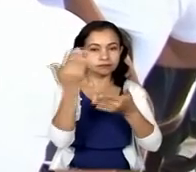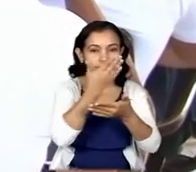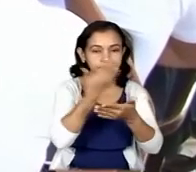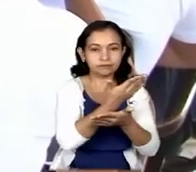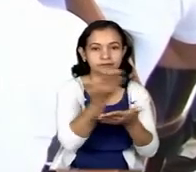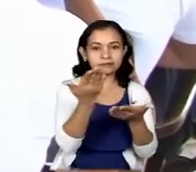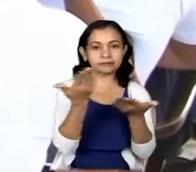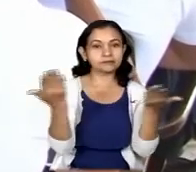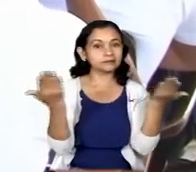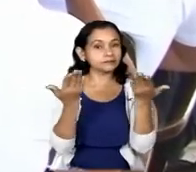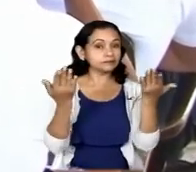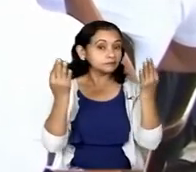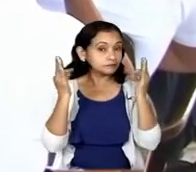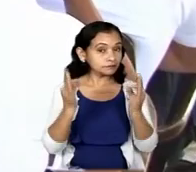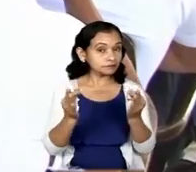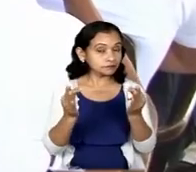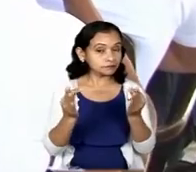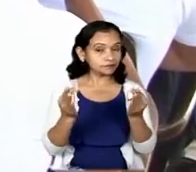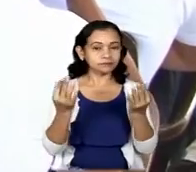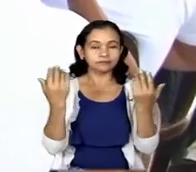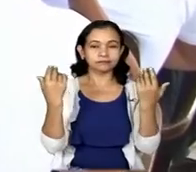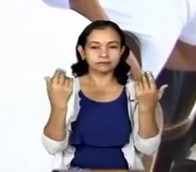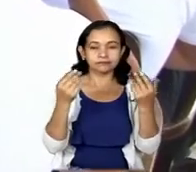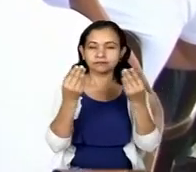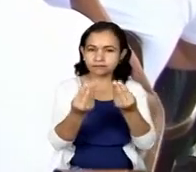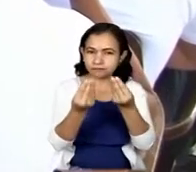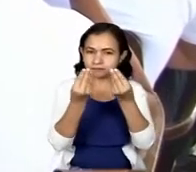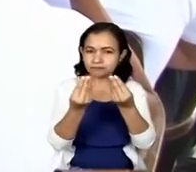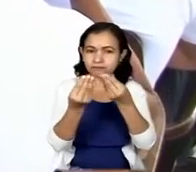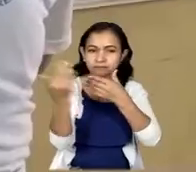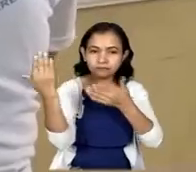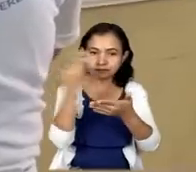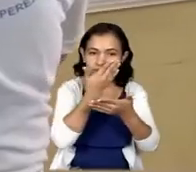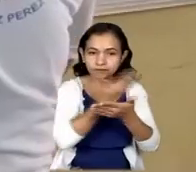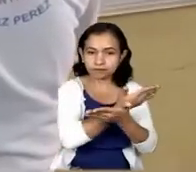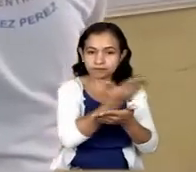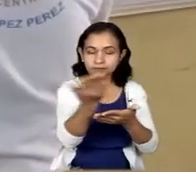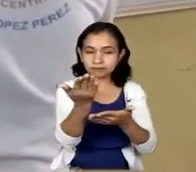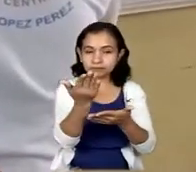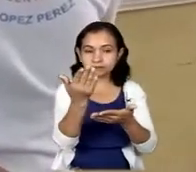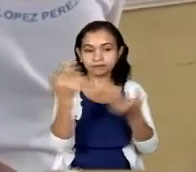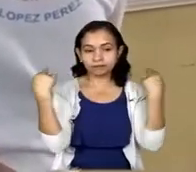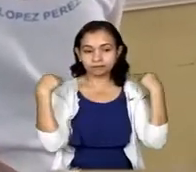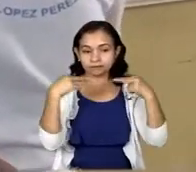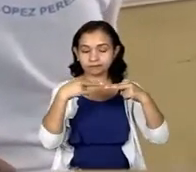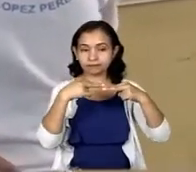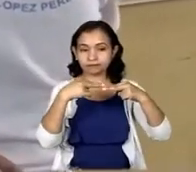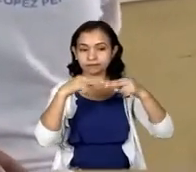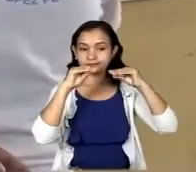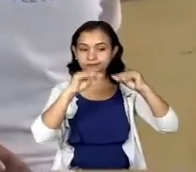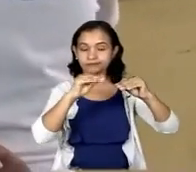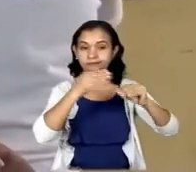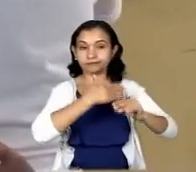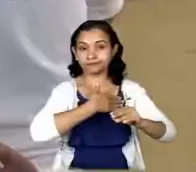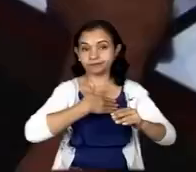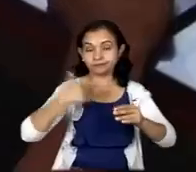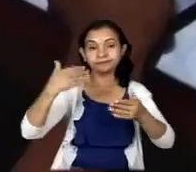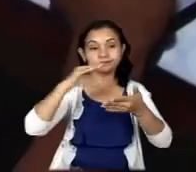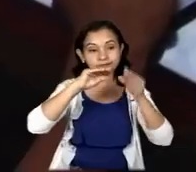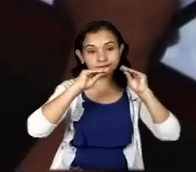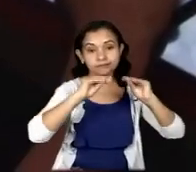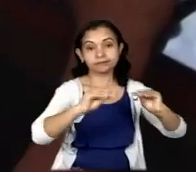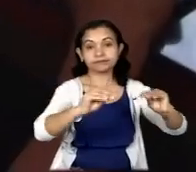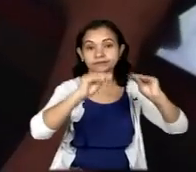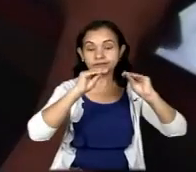la calidad. Pero una vez que ya tenés la cantidad, vos vas regulando cómo con esa cantidad de estudiantes que tenés, hoy le das una mejor calidad a la enseñanza. Y